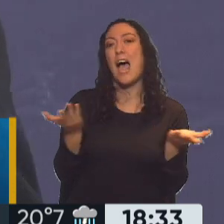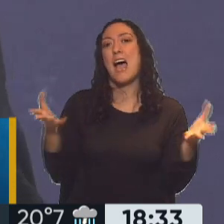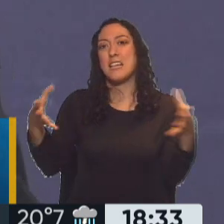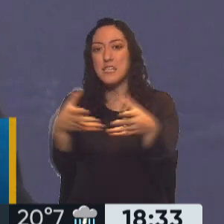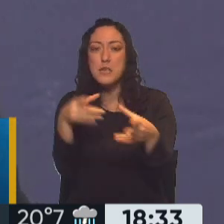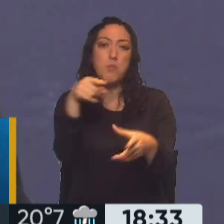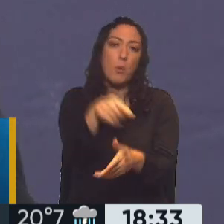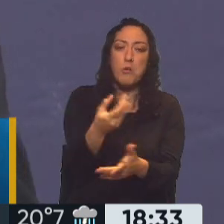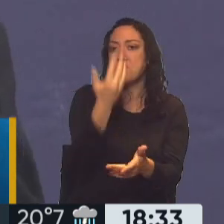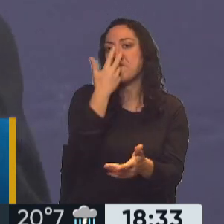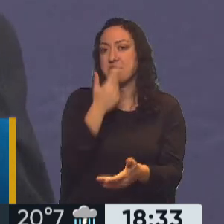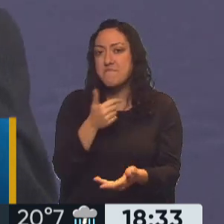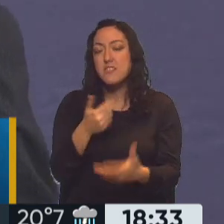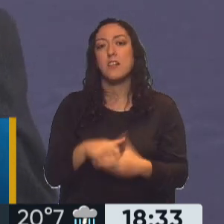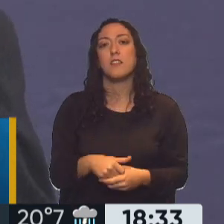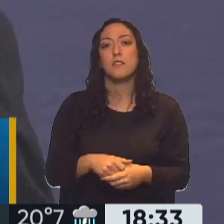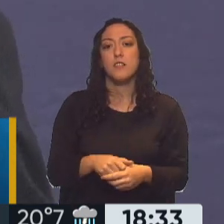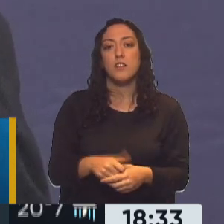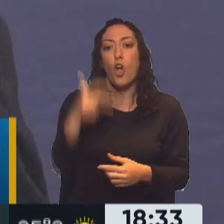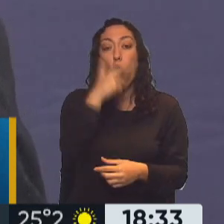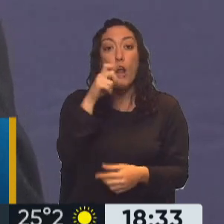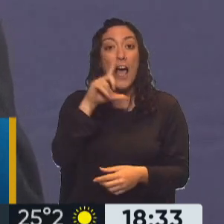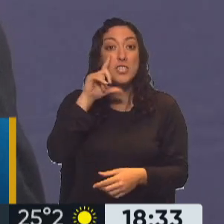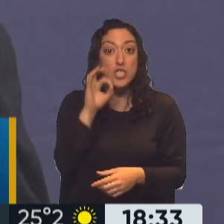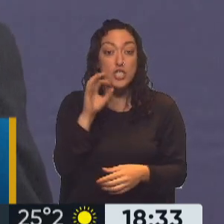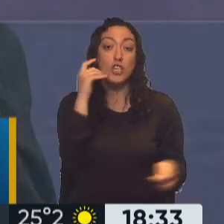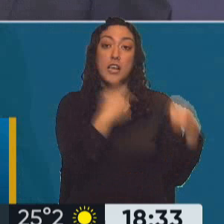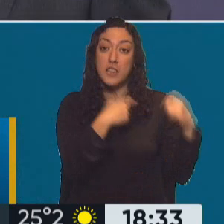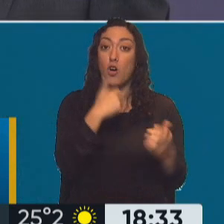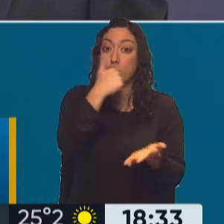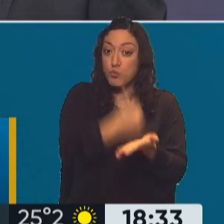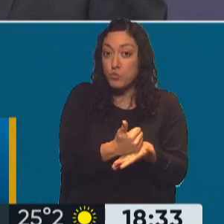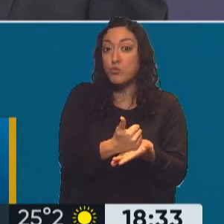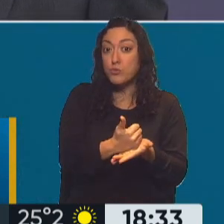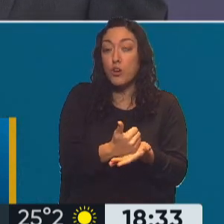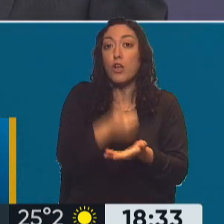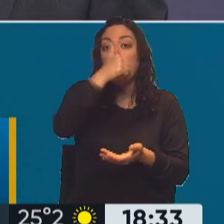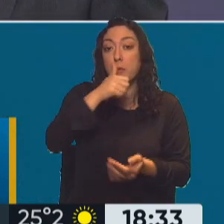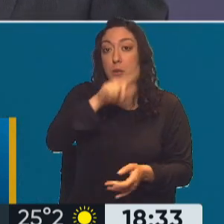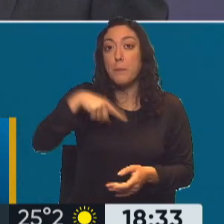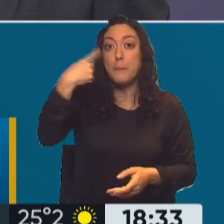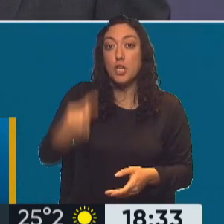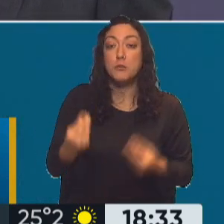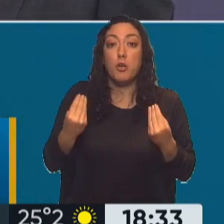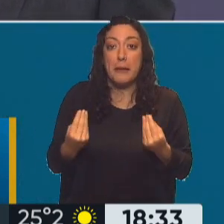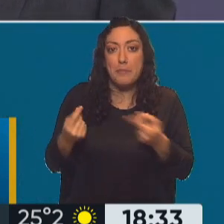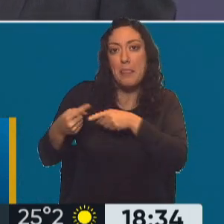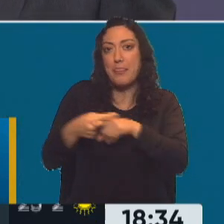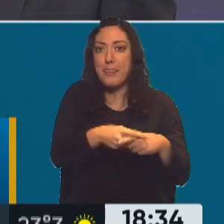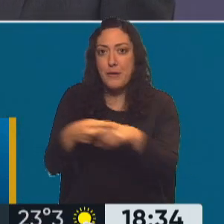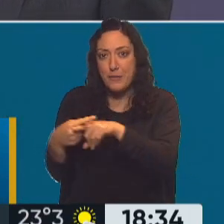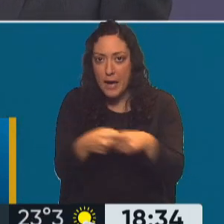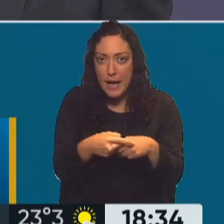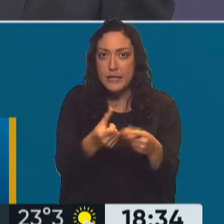equipo. La verdad es que Horacio estuvo la semana pasada en Santiago del Estero. Lo que nos vamos a encontrar este domingo es un debate que se va a